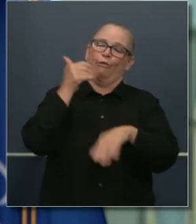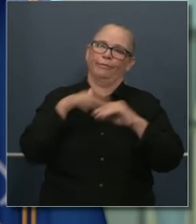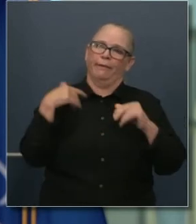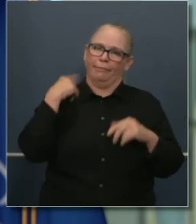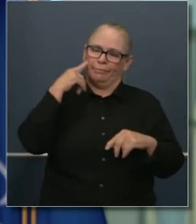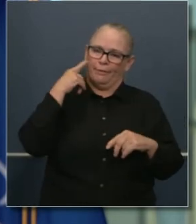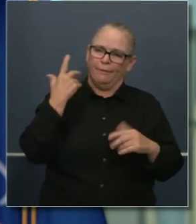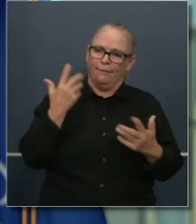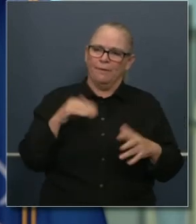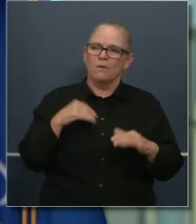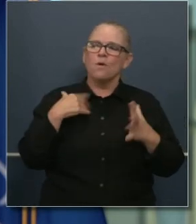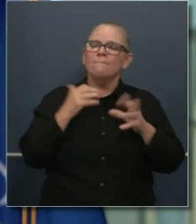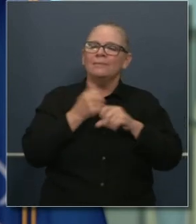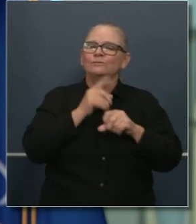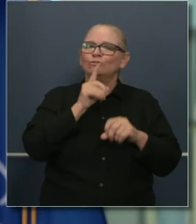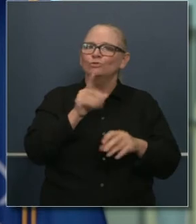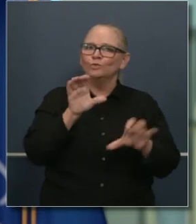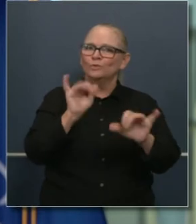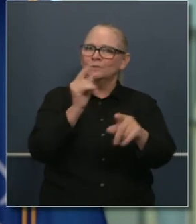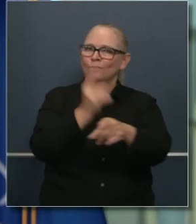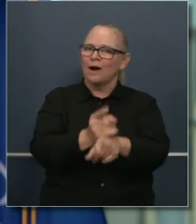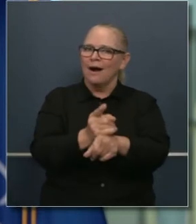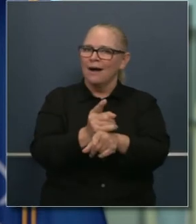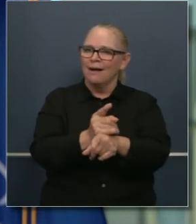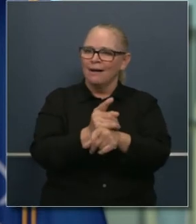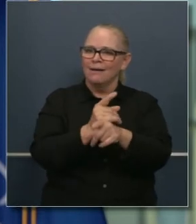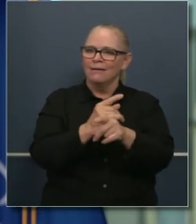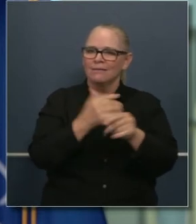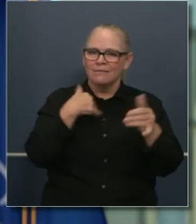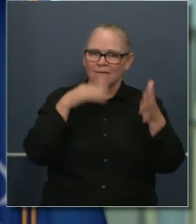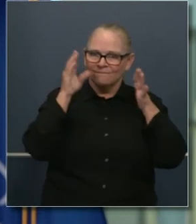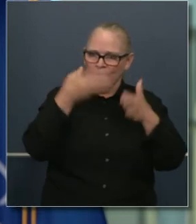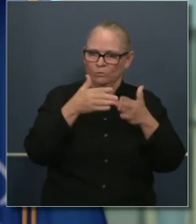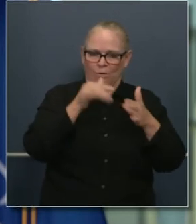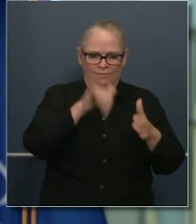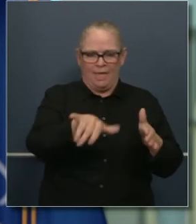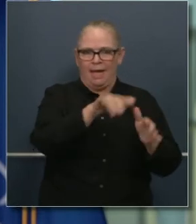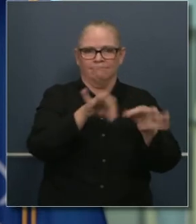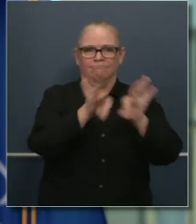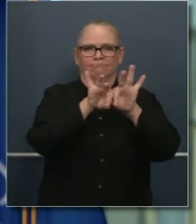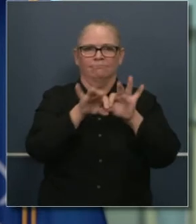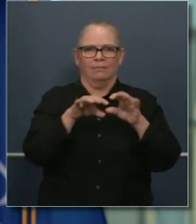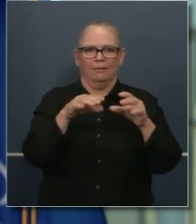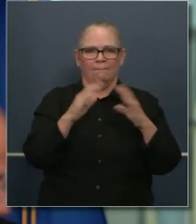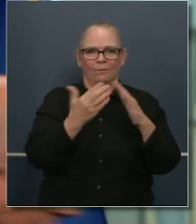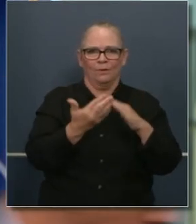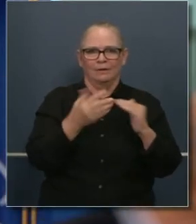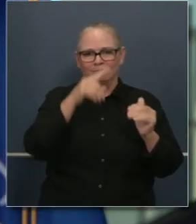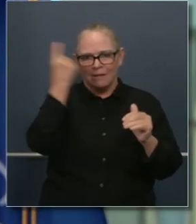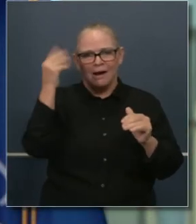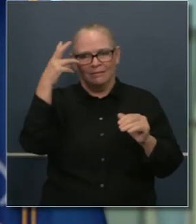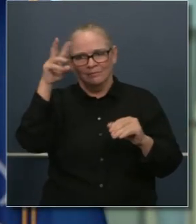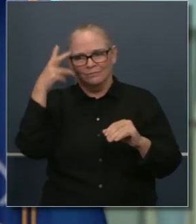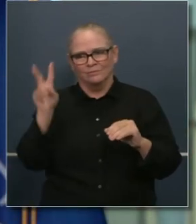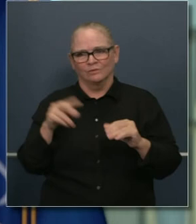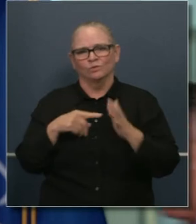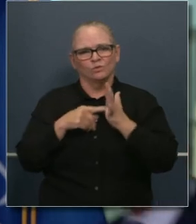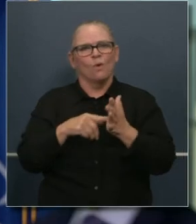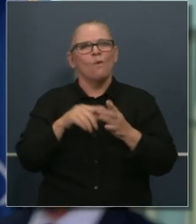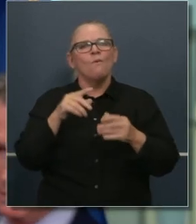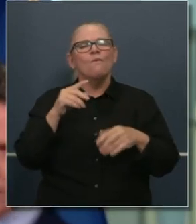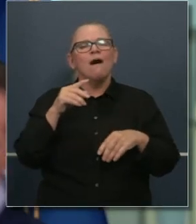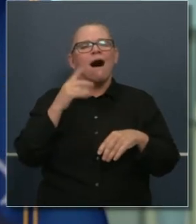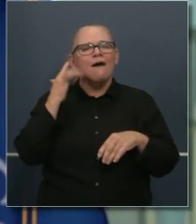correctamente y nos enfoquemos en eso asuntos de la equidad social de una manera rural real y que funcione bien para el